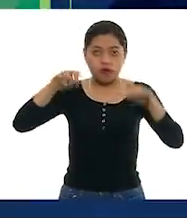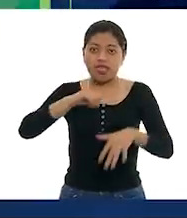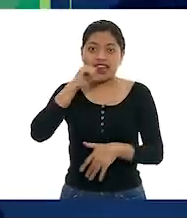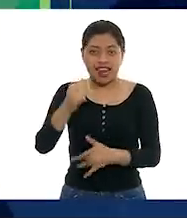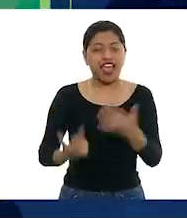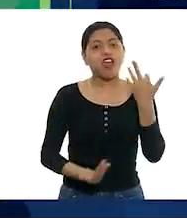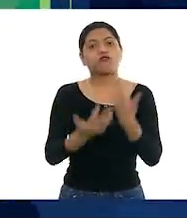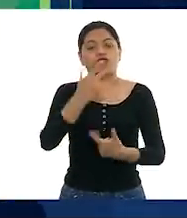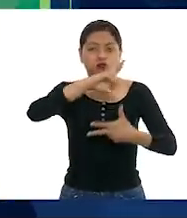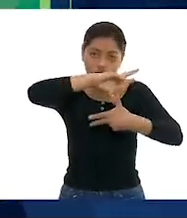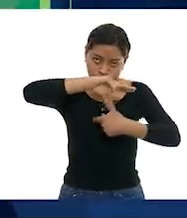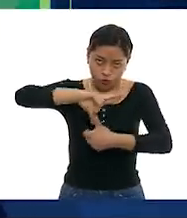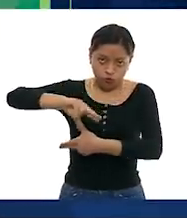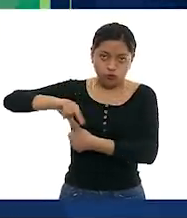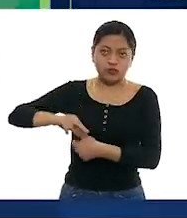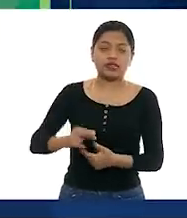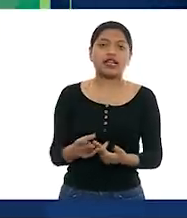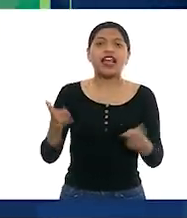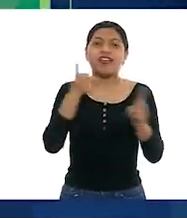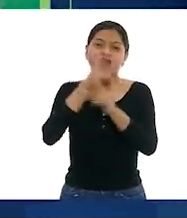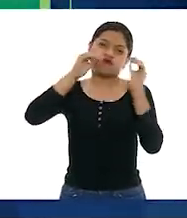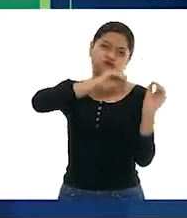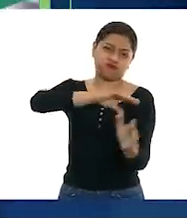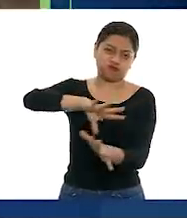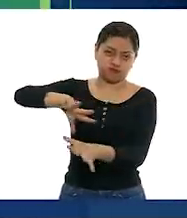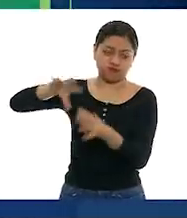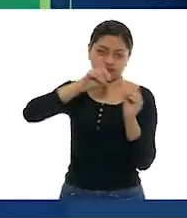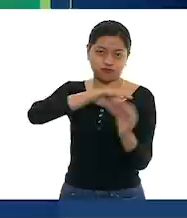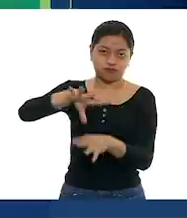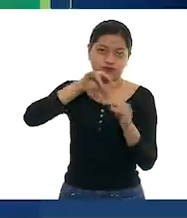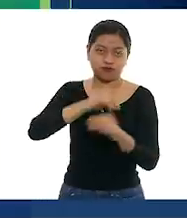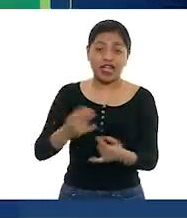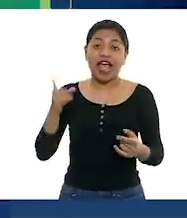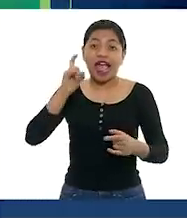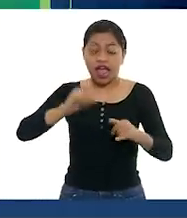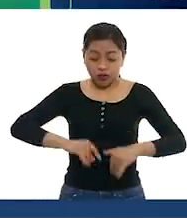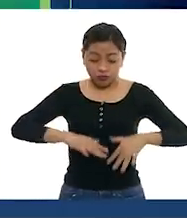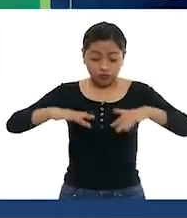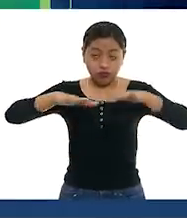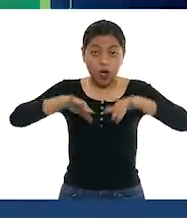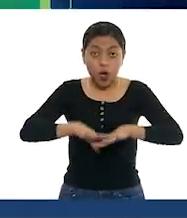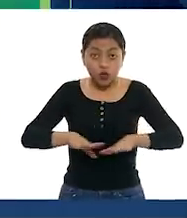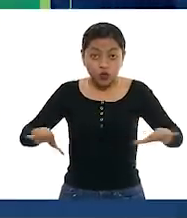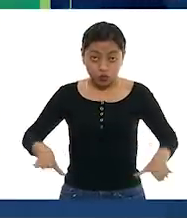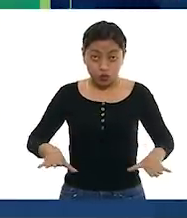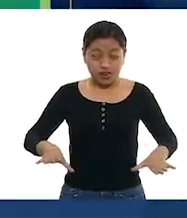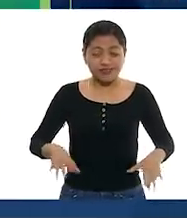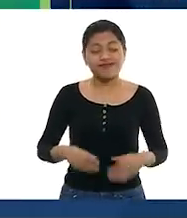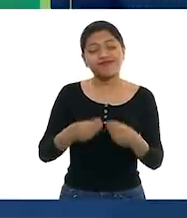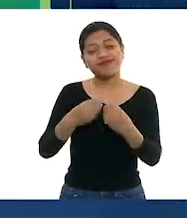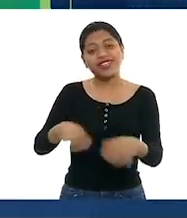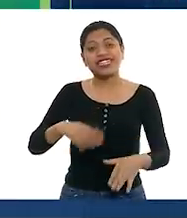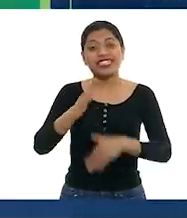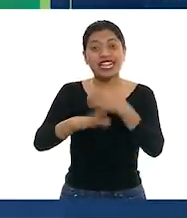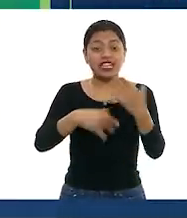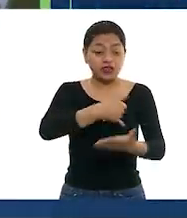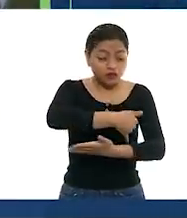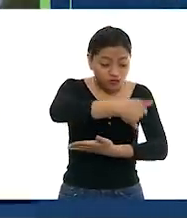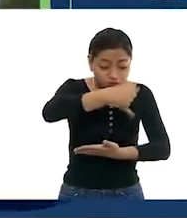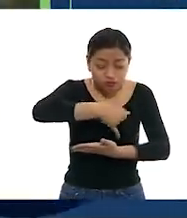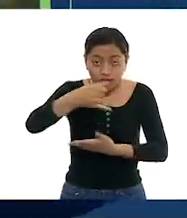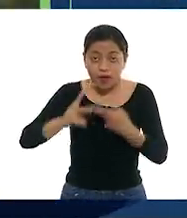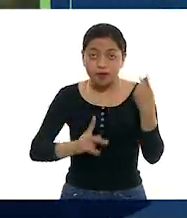Incendios, huracanes, ciclones, inundaciones. se perderán los suelos y no habrá tierra para ganadería ni cultivos.